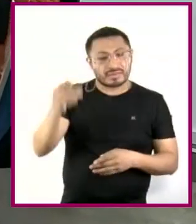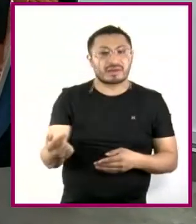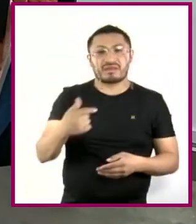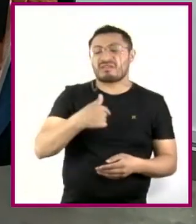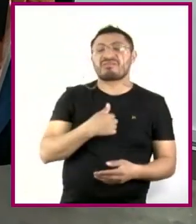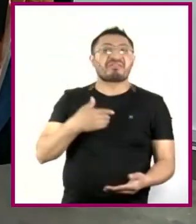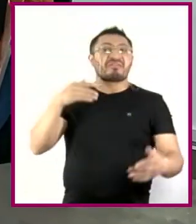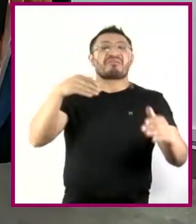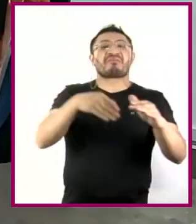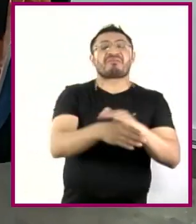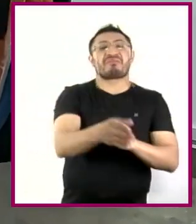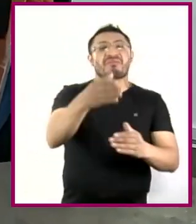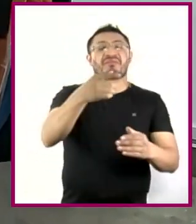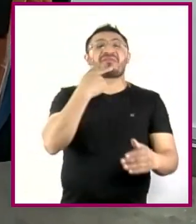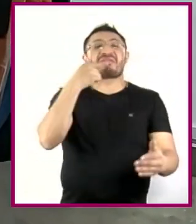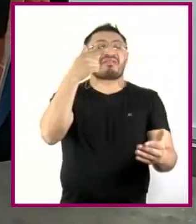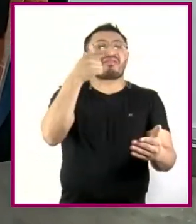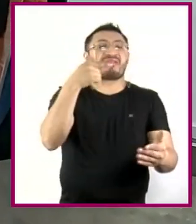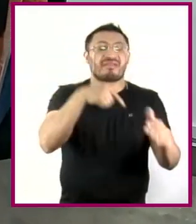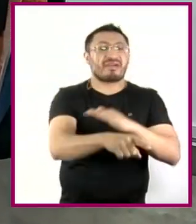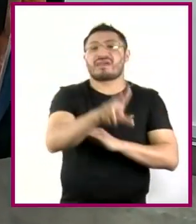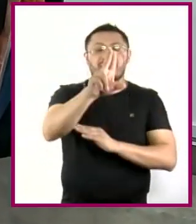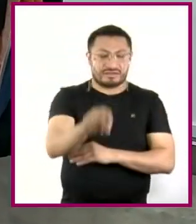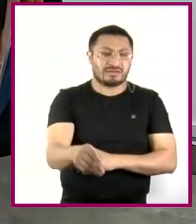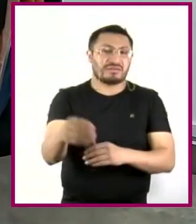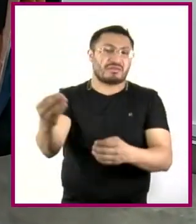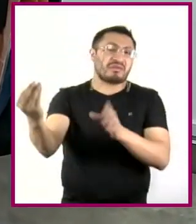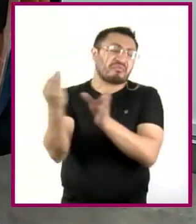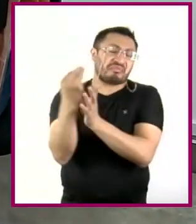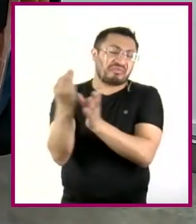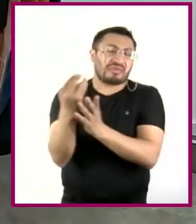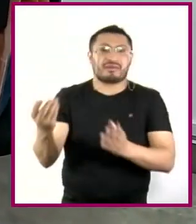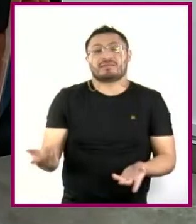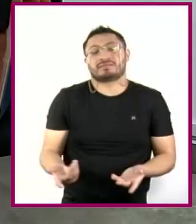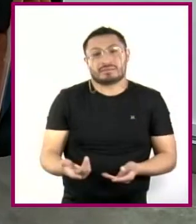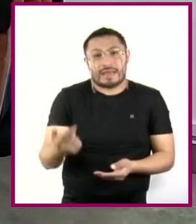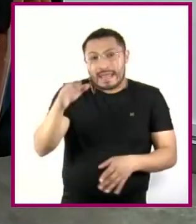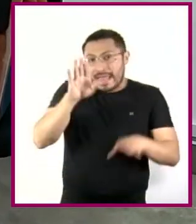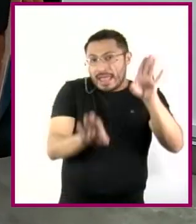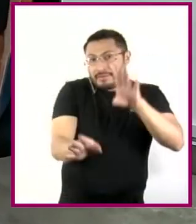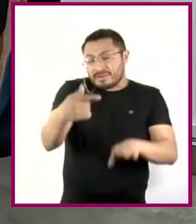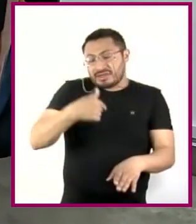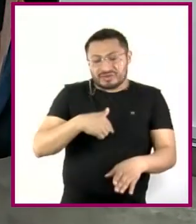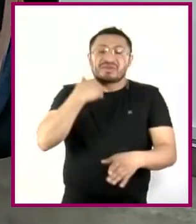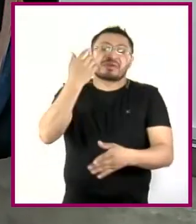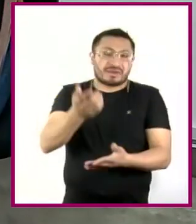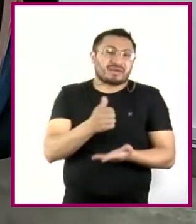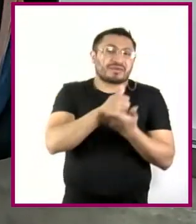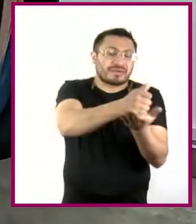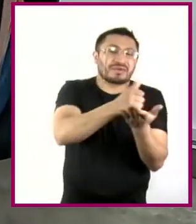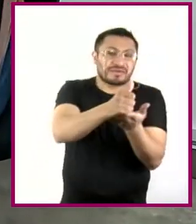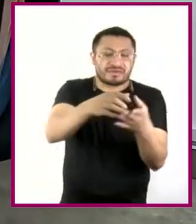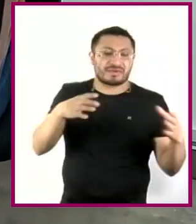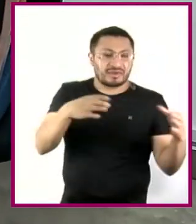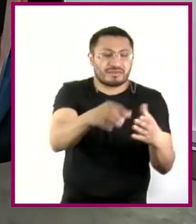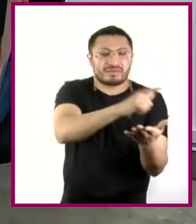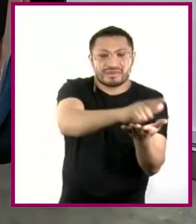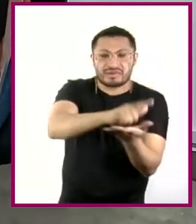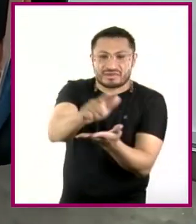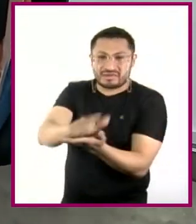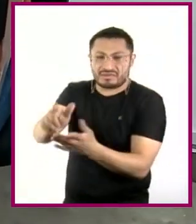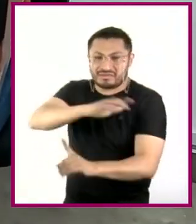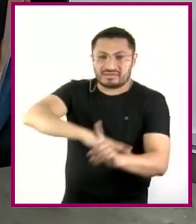me van a hacer caso. Incluso, yo mismo pensé que me gustaría seguir apoyando a las comunidades a limpiar sus entornos.